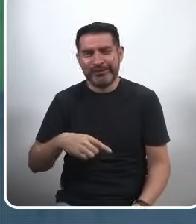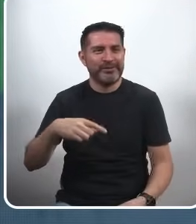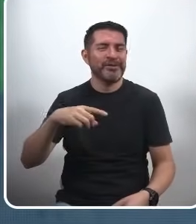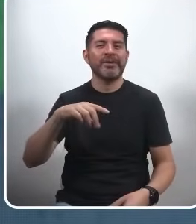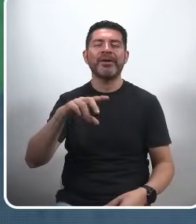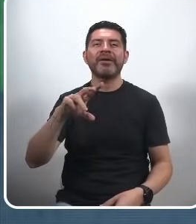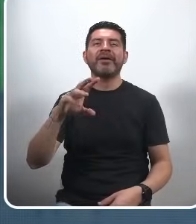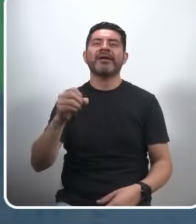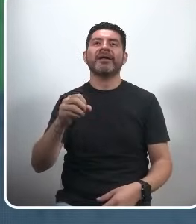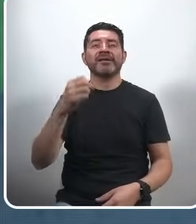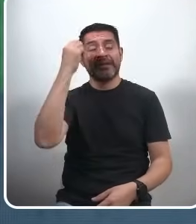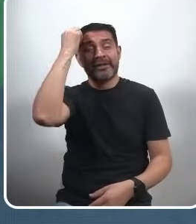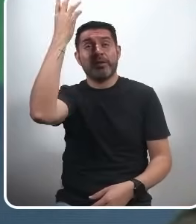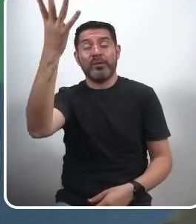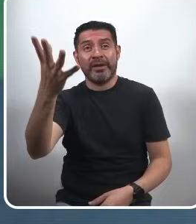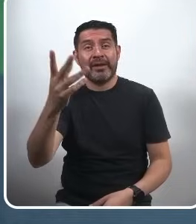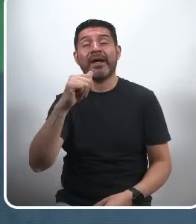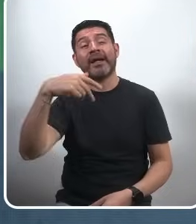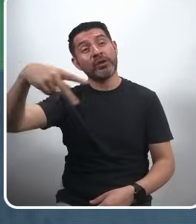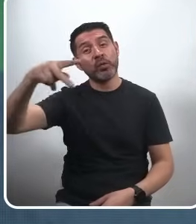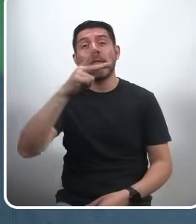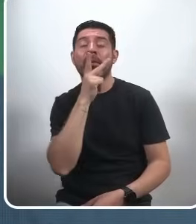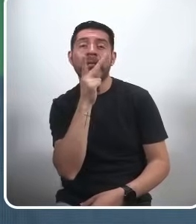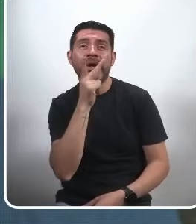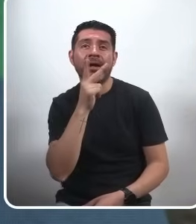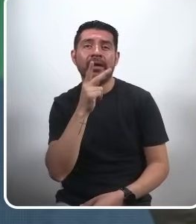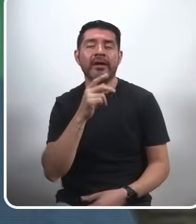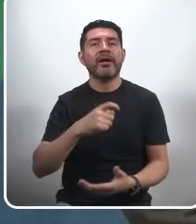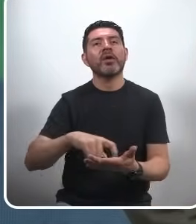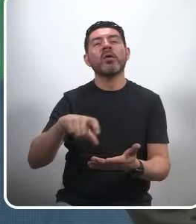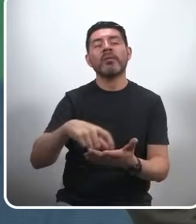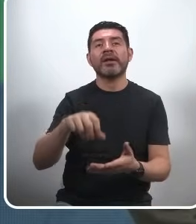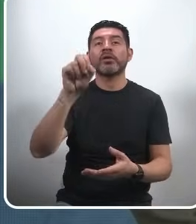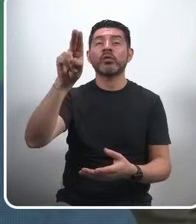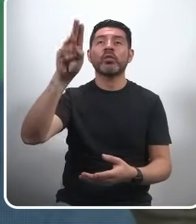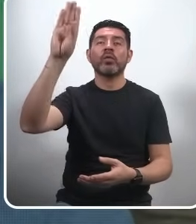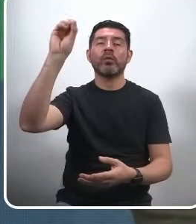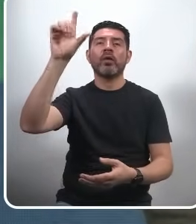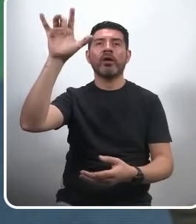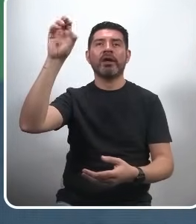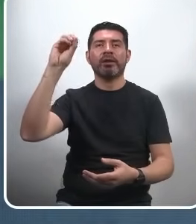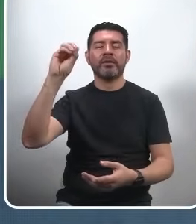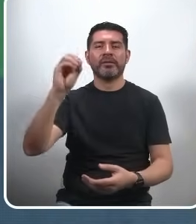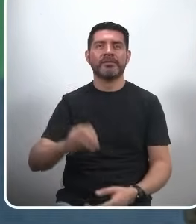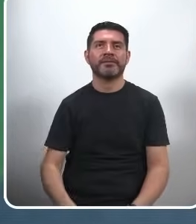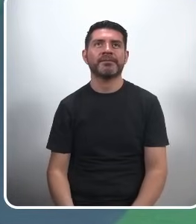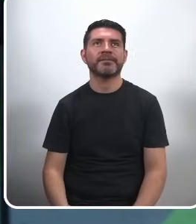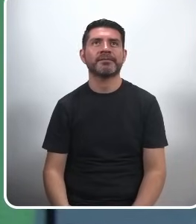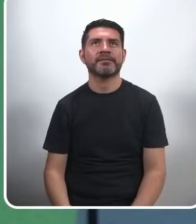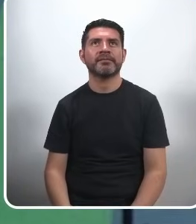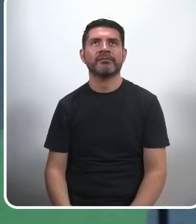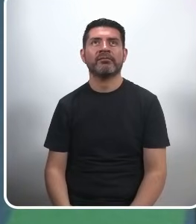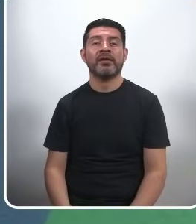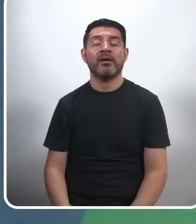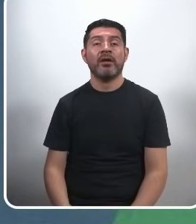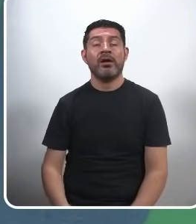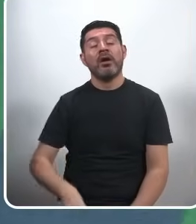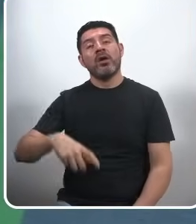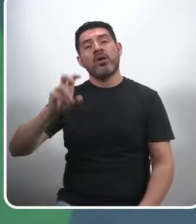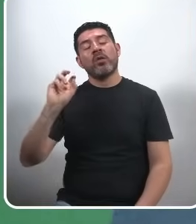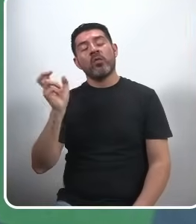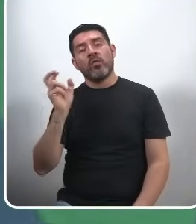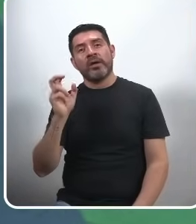el asunto y, ok, un boleto para hoy. Híjole, ya no hay para hoy. Era un sábado. Lo más pronto que hay es para